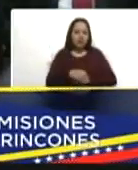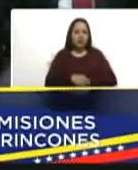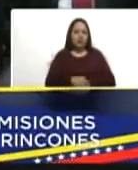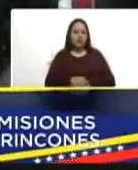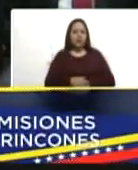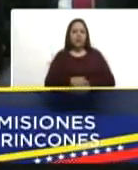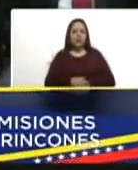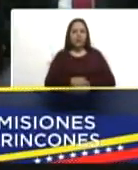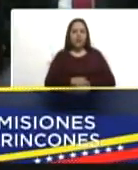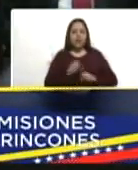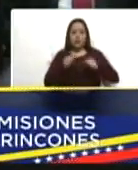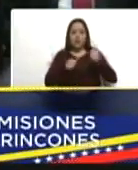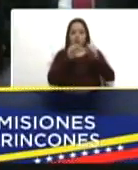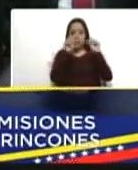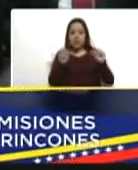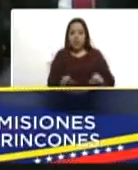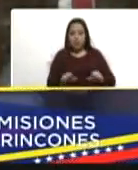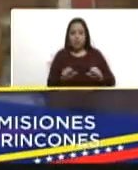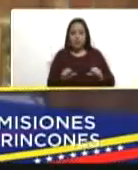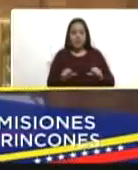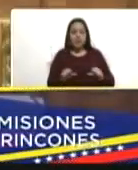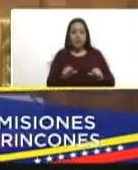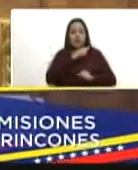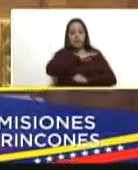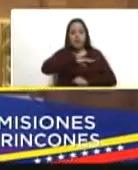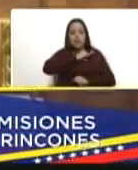desde el sistema de misiones y grandes